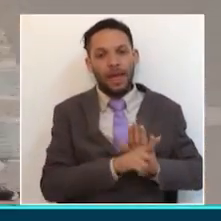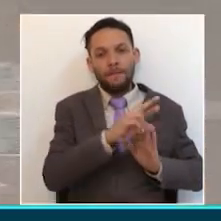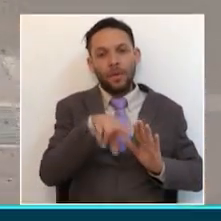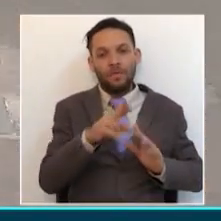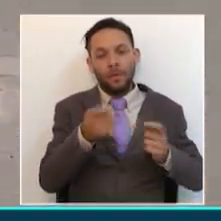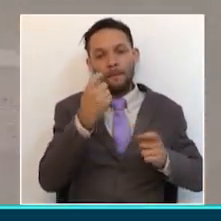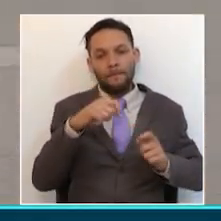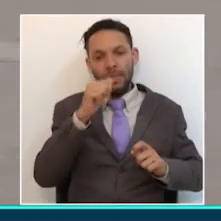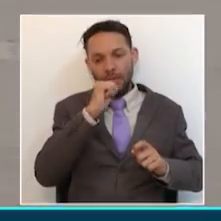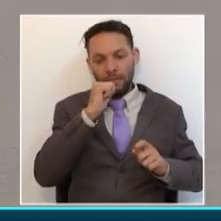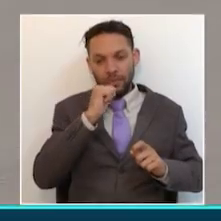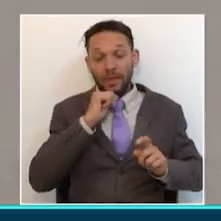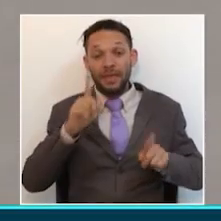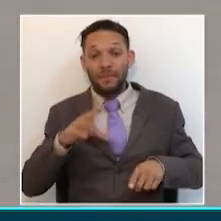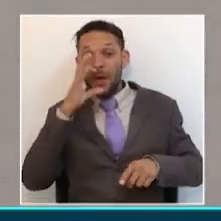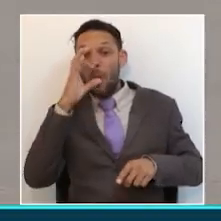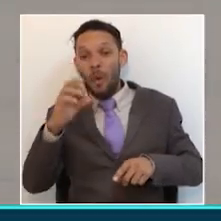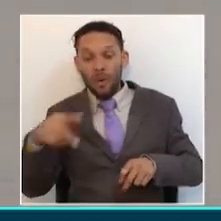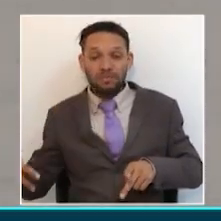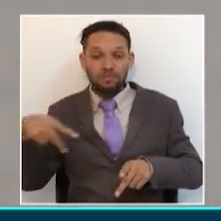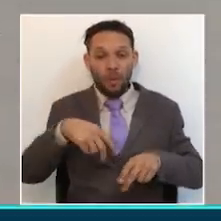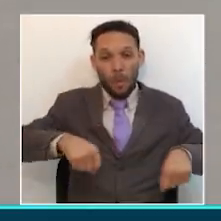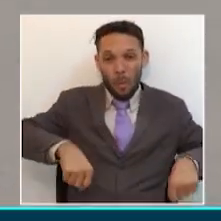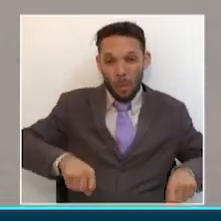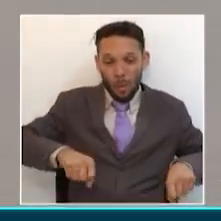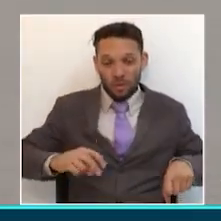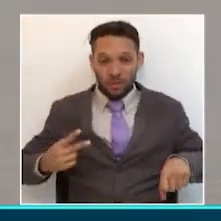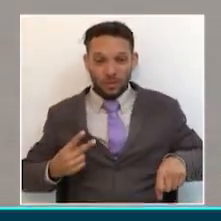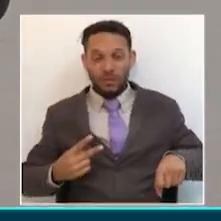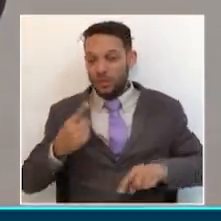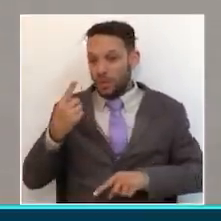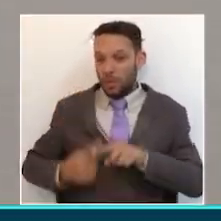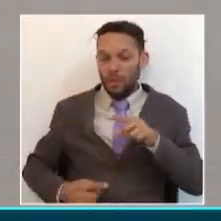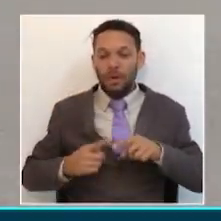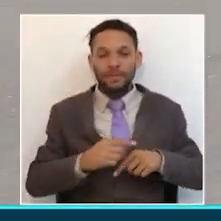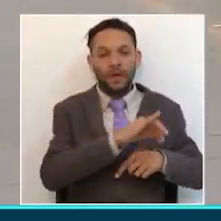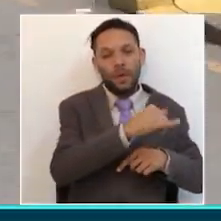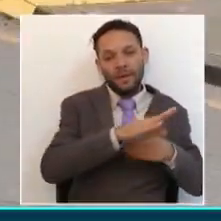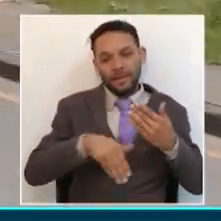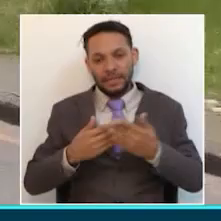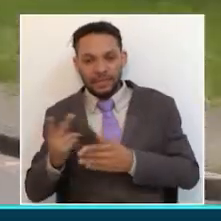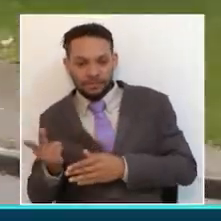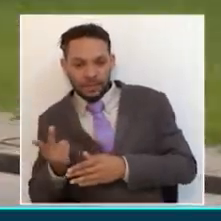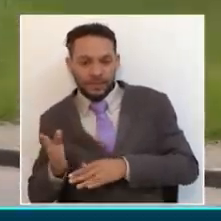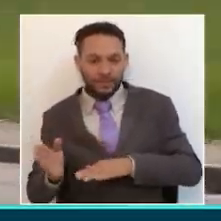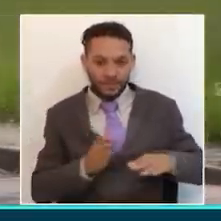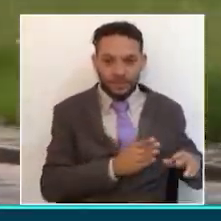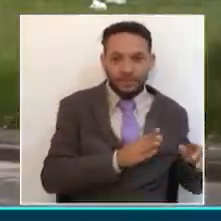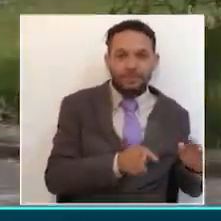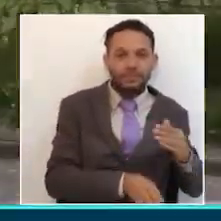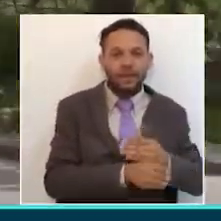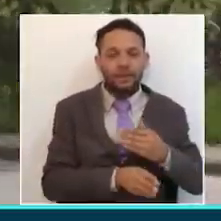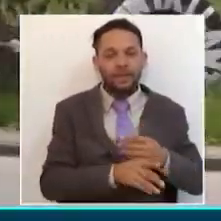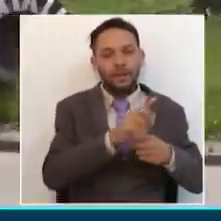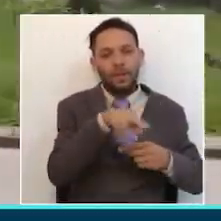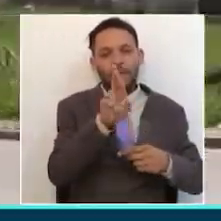prohibición al parrillero en moto desde las 7:30 de la mañana del jueves a 12 de la noche del viernes. Otra de las prohibiciones es el